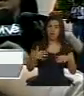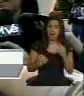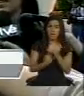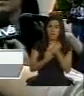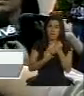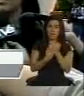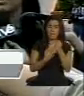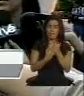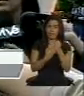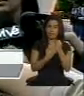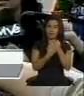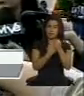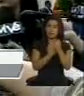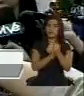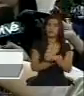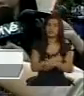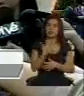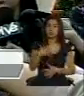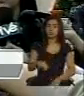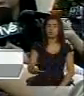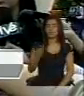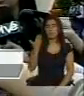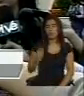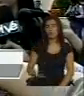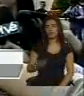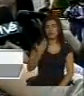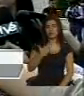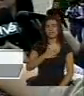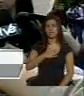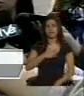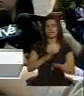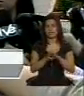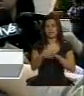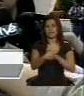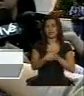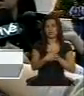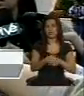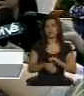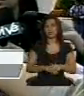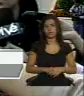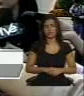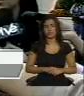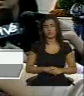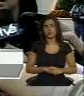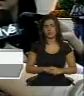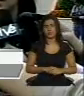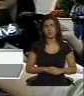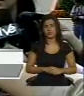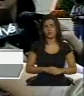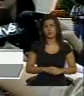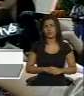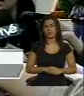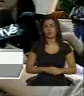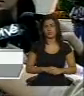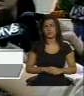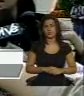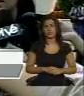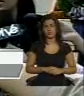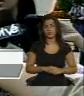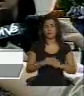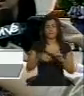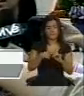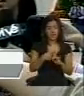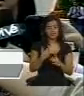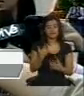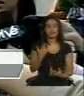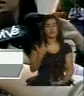of great value to us, ya que son muy valiosas para nosotras, para and nosotros. I also believe that y también